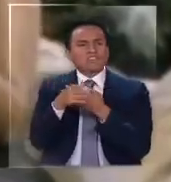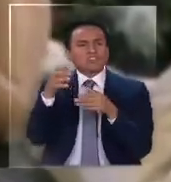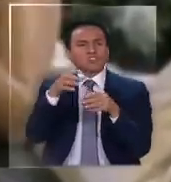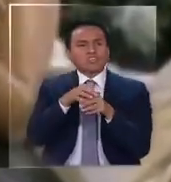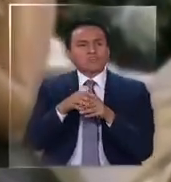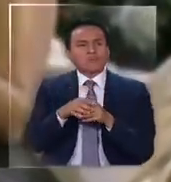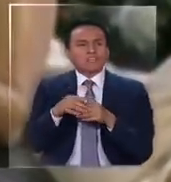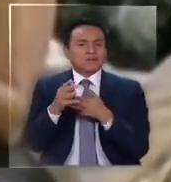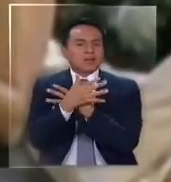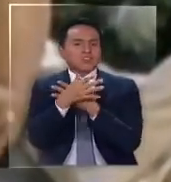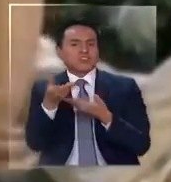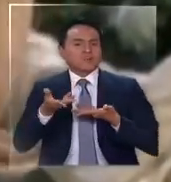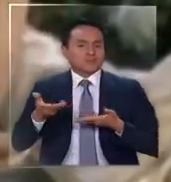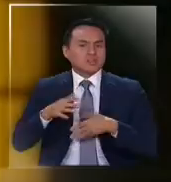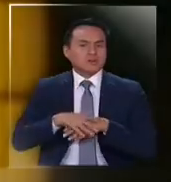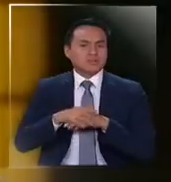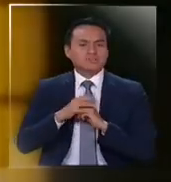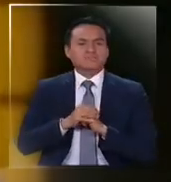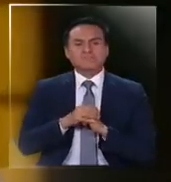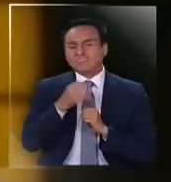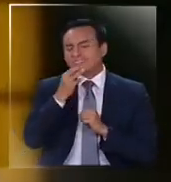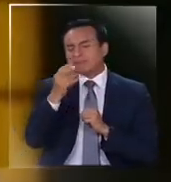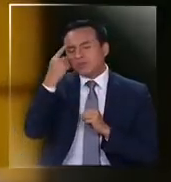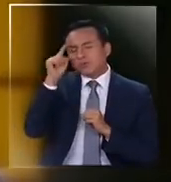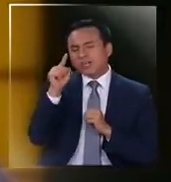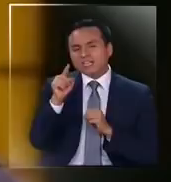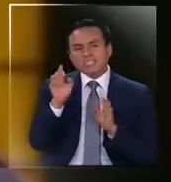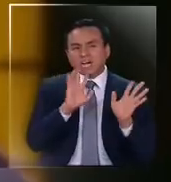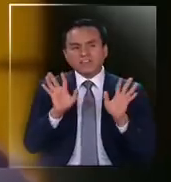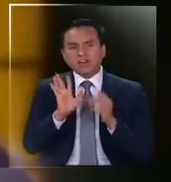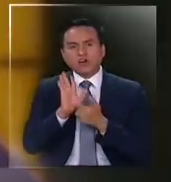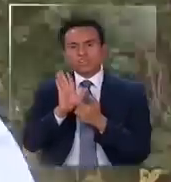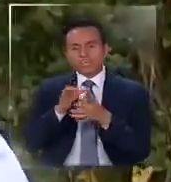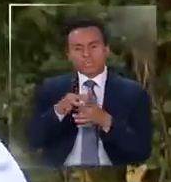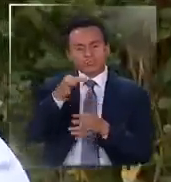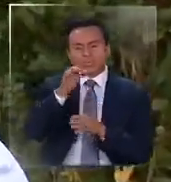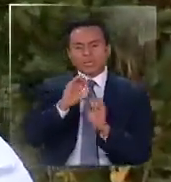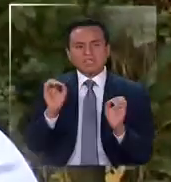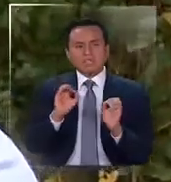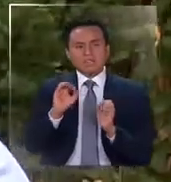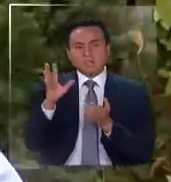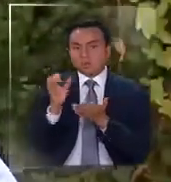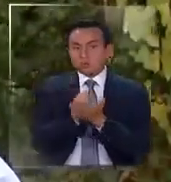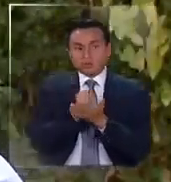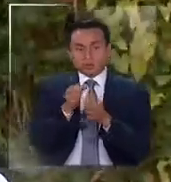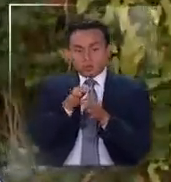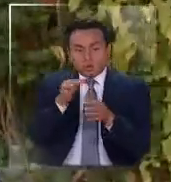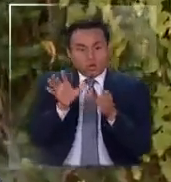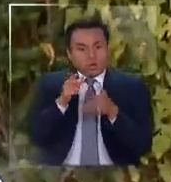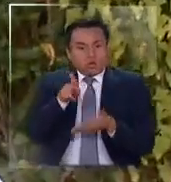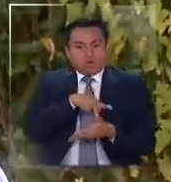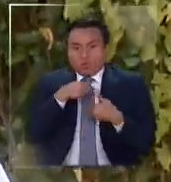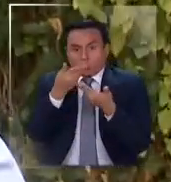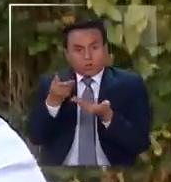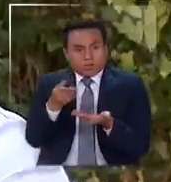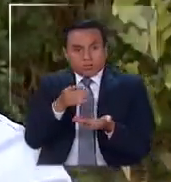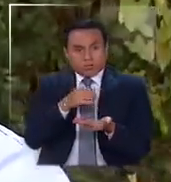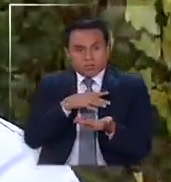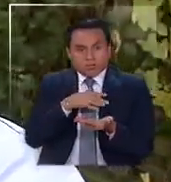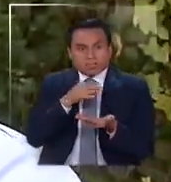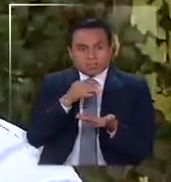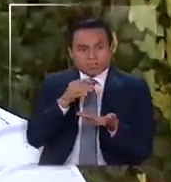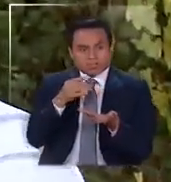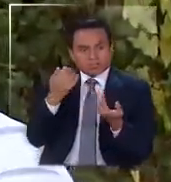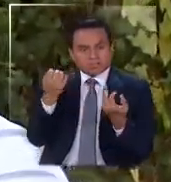¡Tócame la gaviota, tócame la gaviota! No registra ninguna otra estatuilla. ¿No has obtenido uno de esos trofeos de Chile? Eso es lo